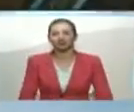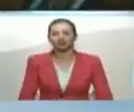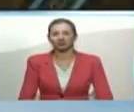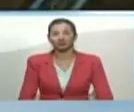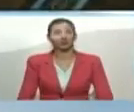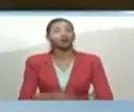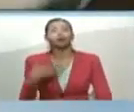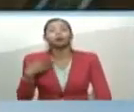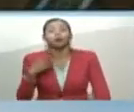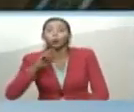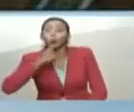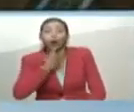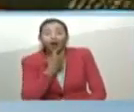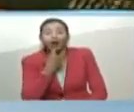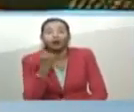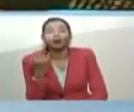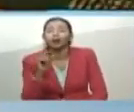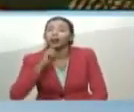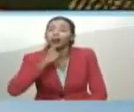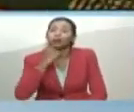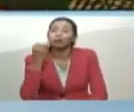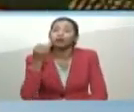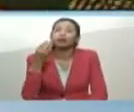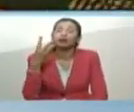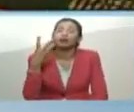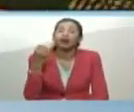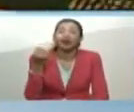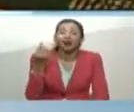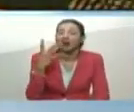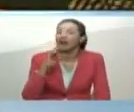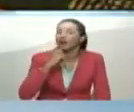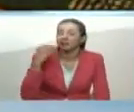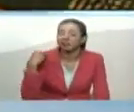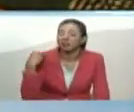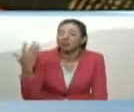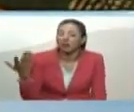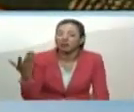¿Ah? ¿Cuál es la que le entra a ustedes?